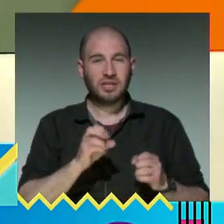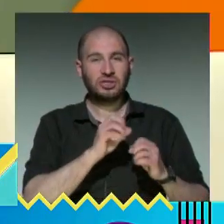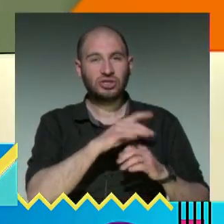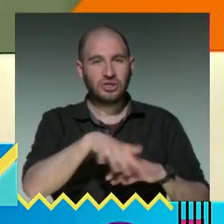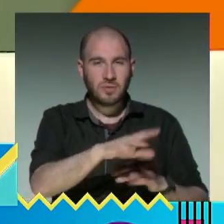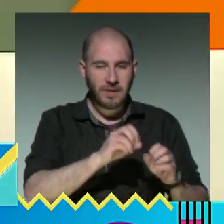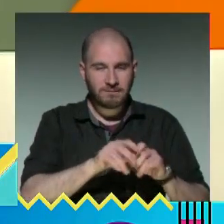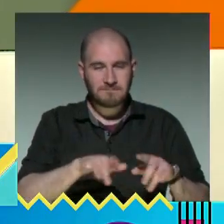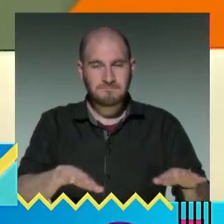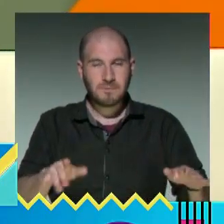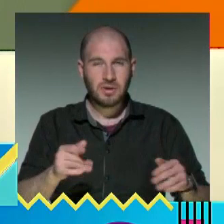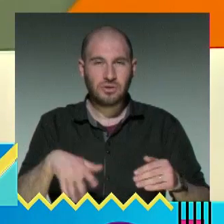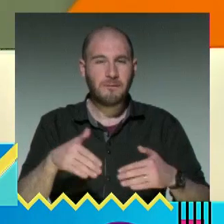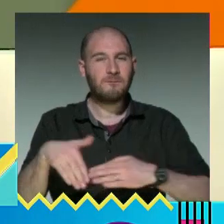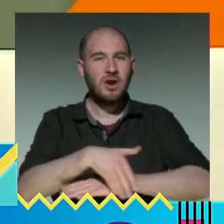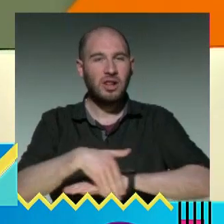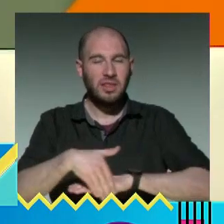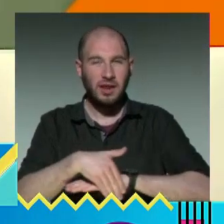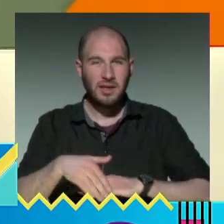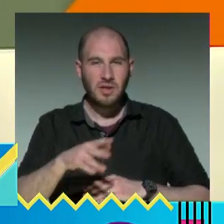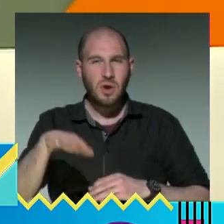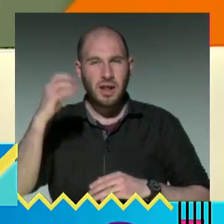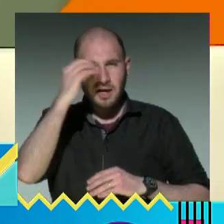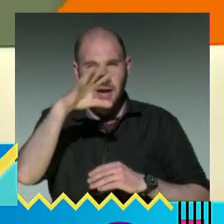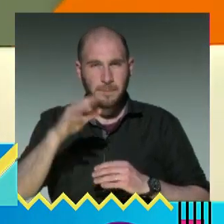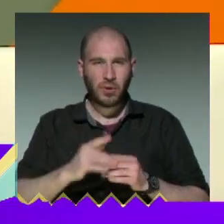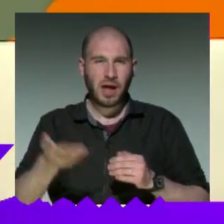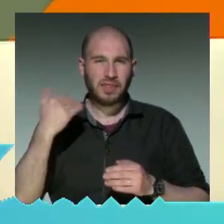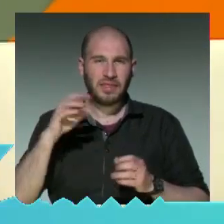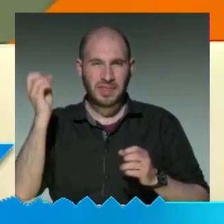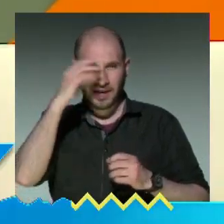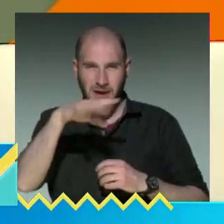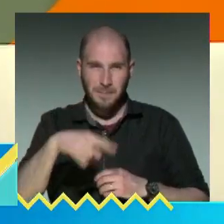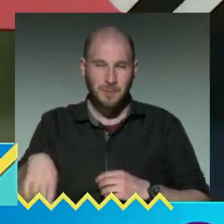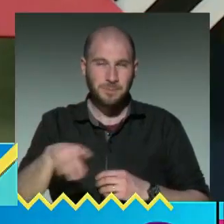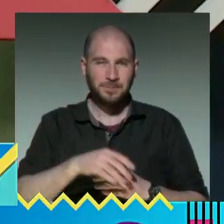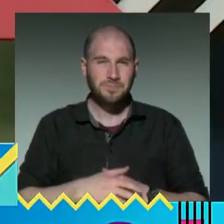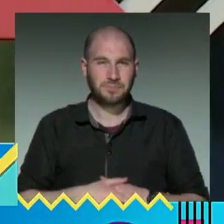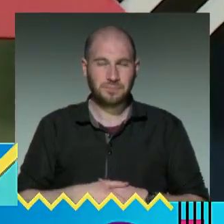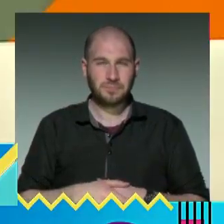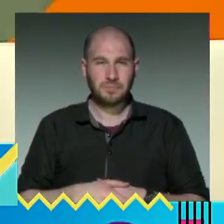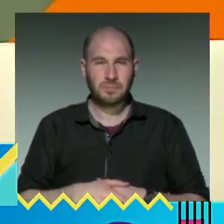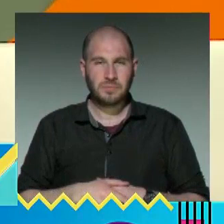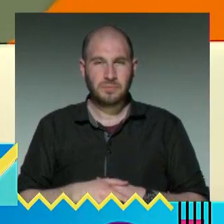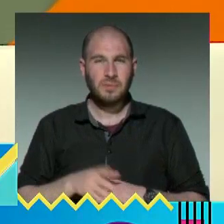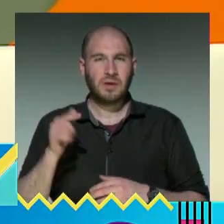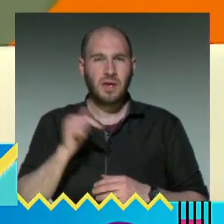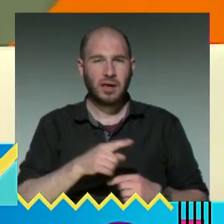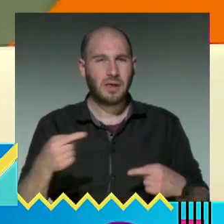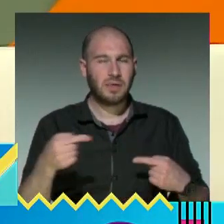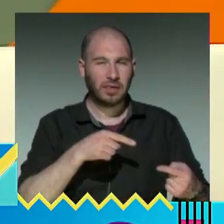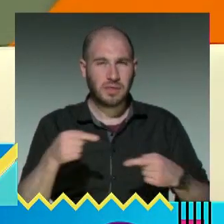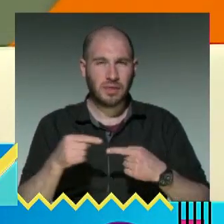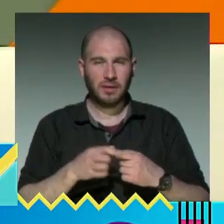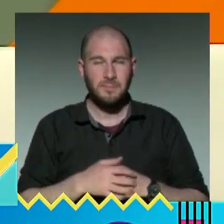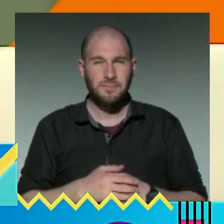lo que nosotros llamamos la frontera rural o históricamente agrícola. Entonces ahí lo que está en disputa, por decir